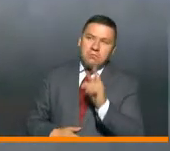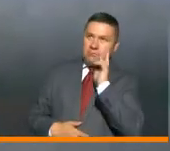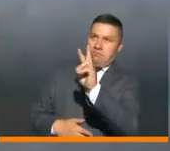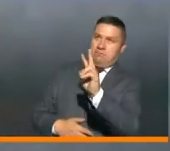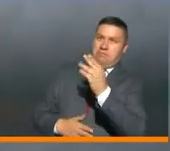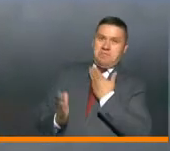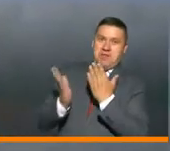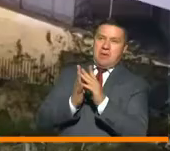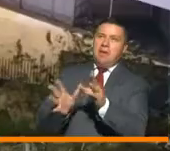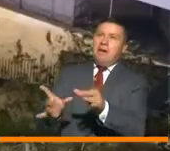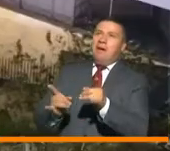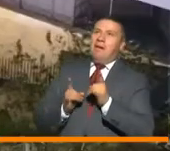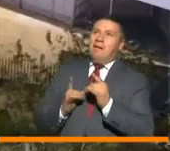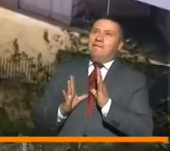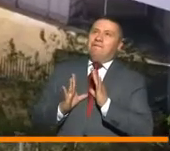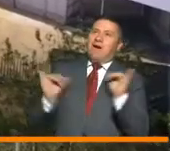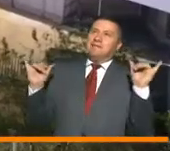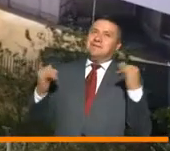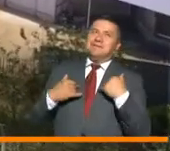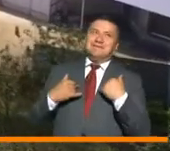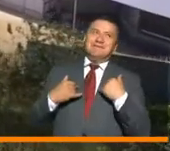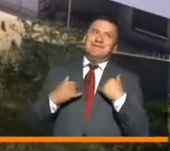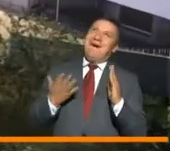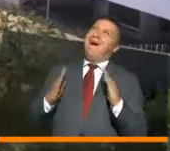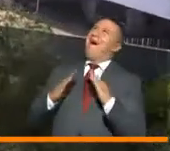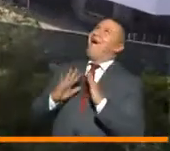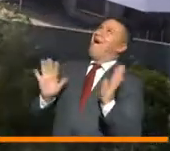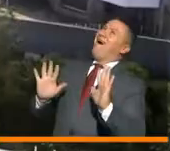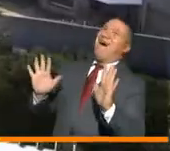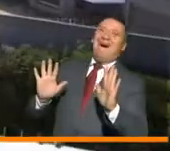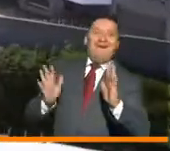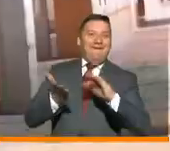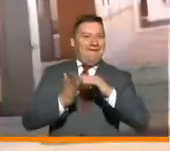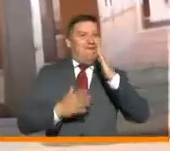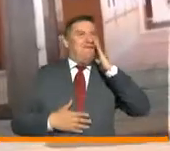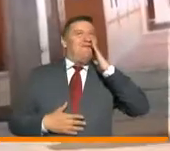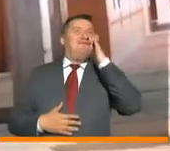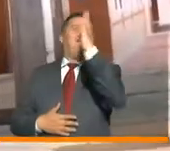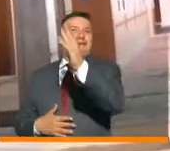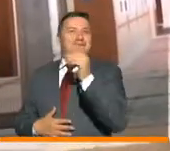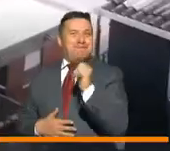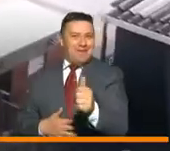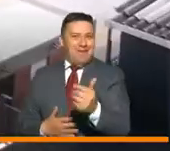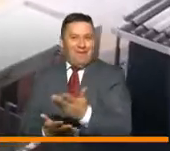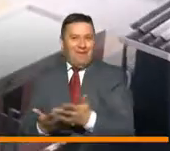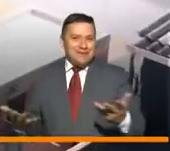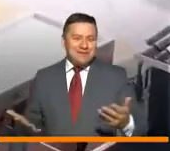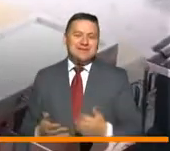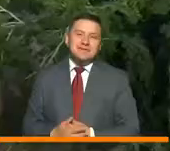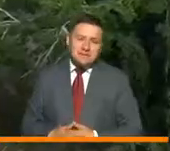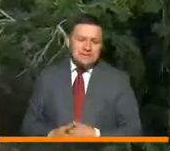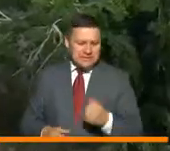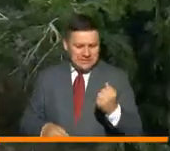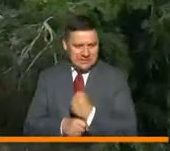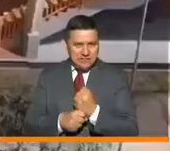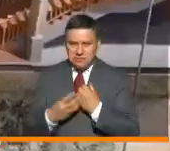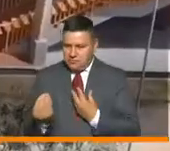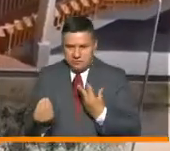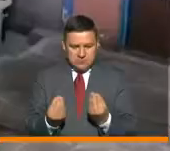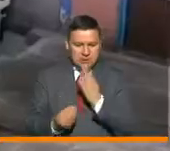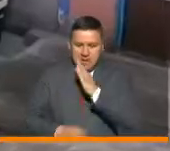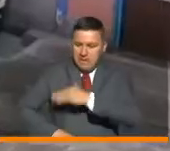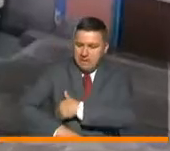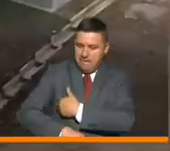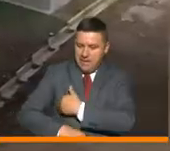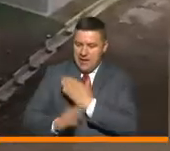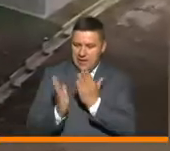así me llena de felicidad porque vienen a futuro muchas grandes cosas. Un trabajo en equipo entre el Ministerio